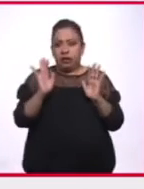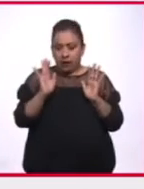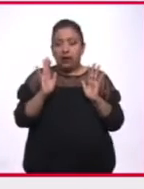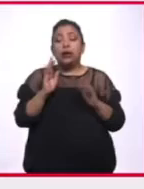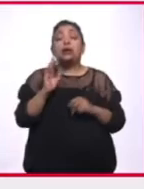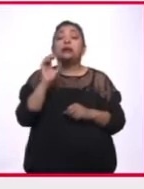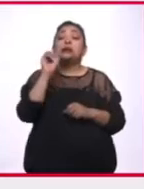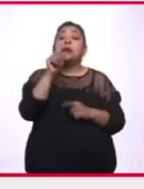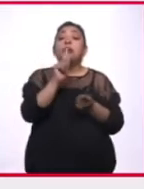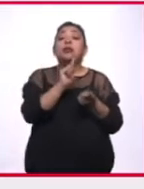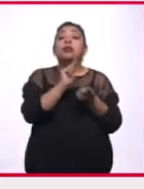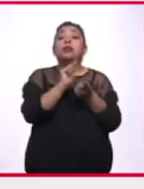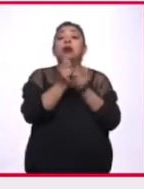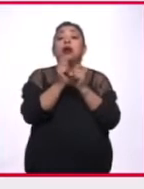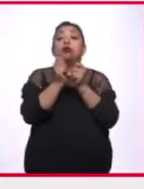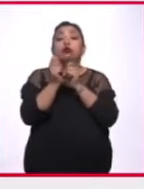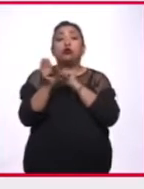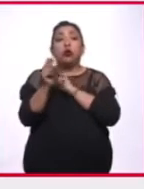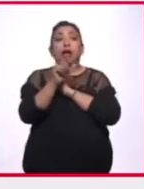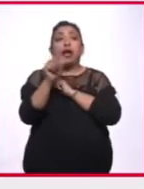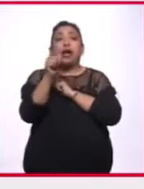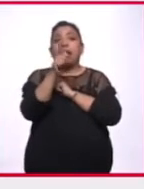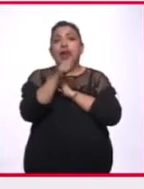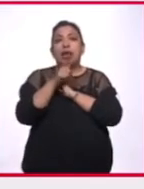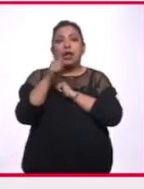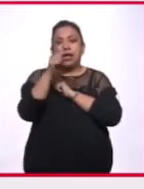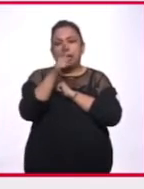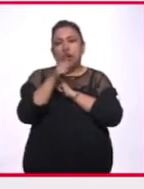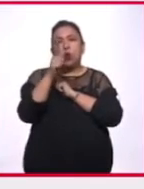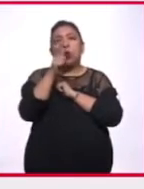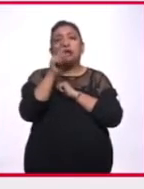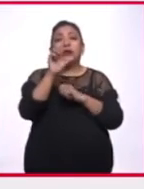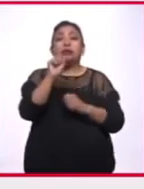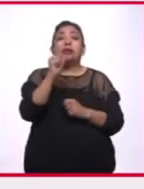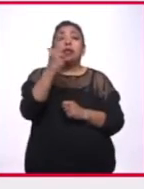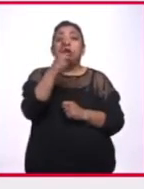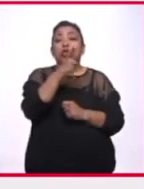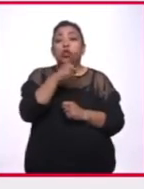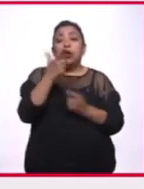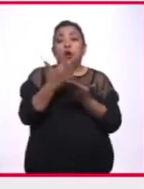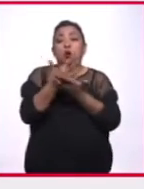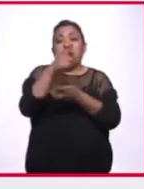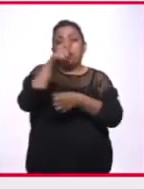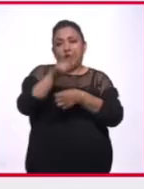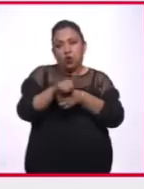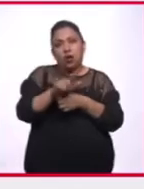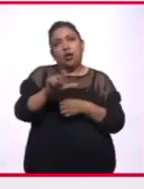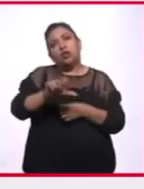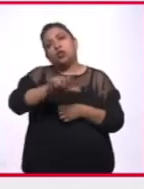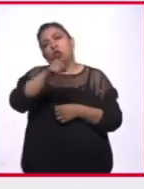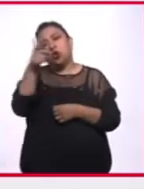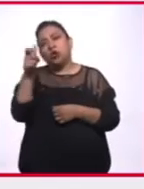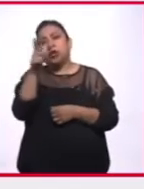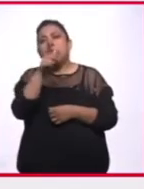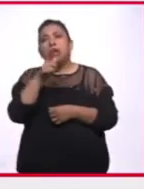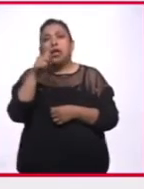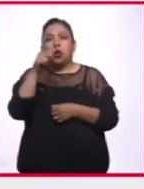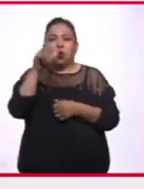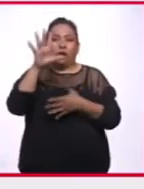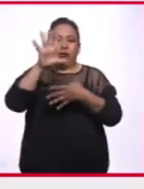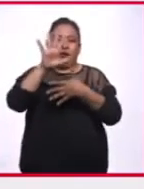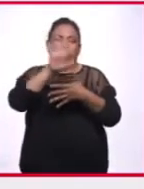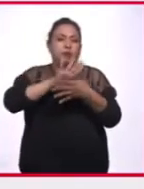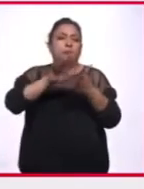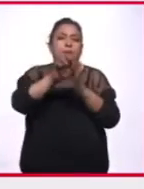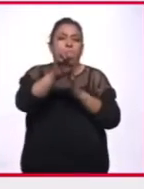y traducciones a las lenguas, a las 68 lenguas nacionales y otras lenguas del continente.